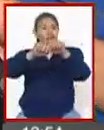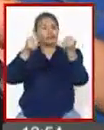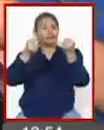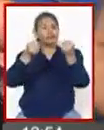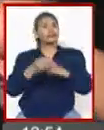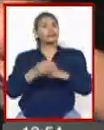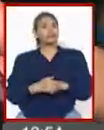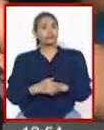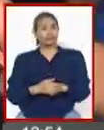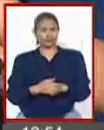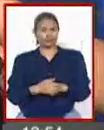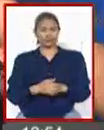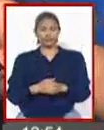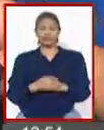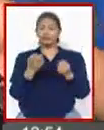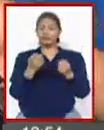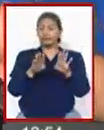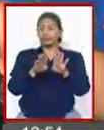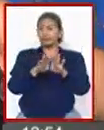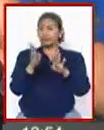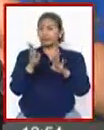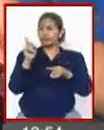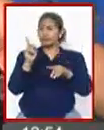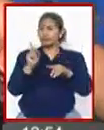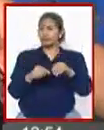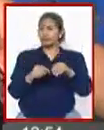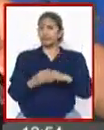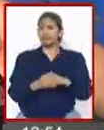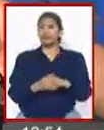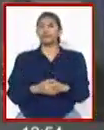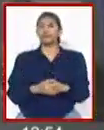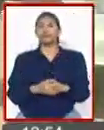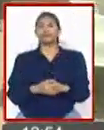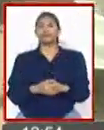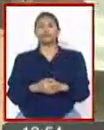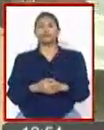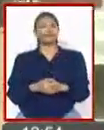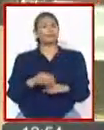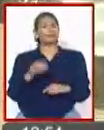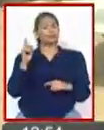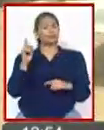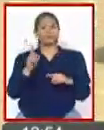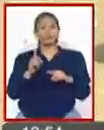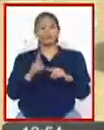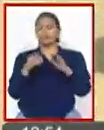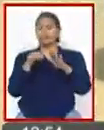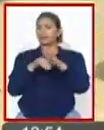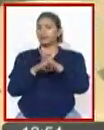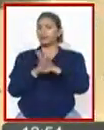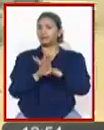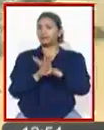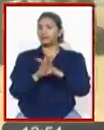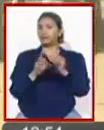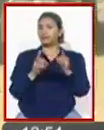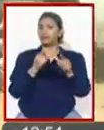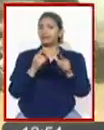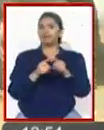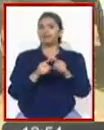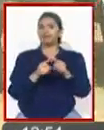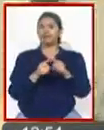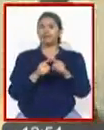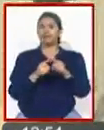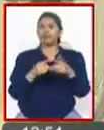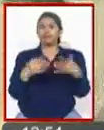de la ventana, quise abrir mi puerta, no se podía porque él la pateó queriéndole meter la puerta y no pudo, entonces yo estaba ahí.